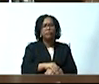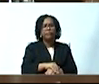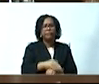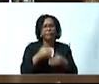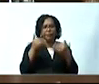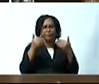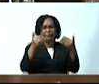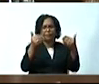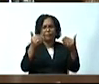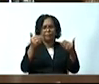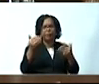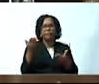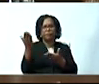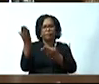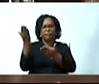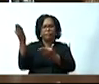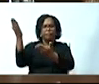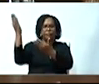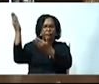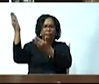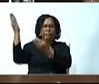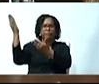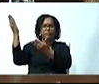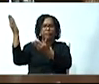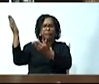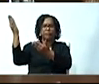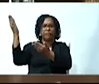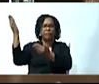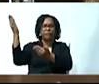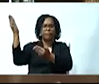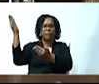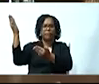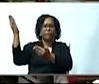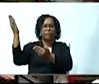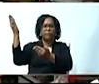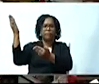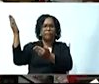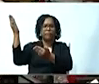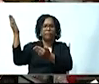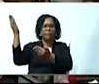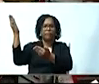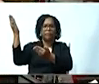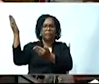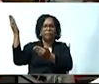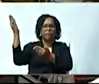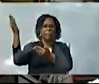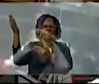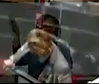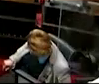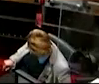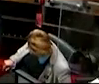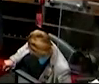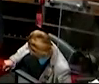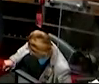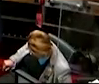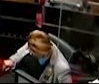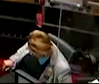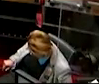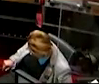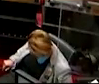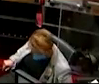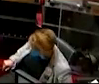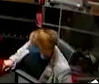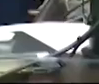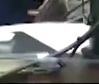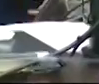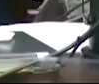Adelante, diputado Agustín Burgos, dé lectura al informe. Conclusión y recomendación de la Comisión. La Comisión Permanente